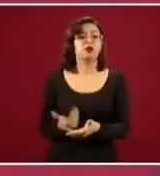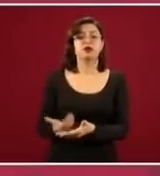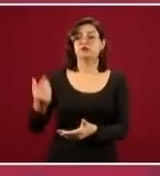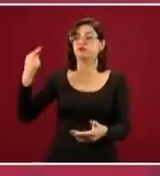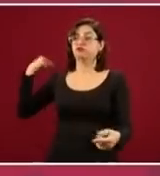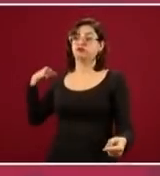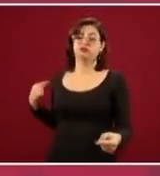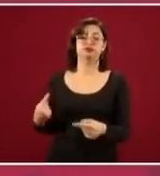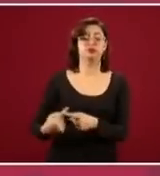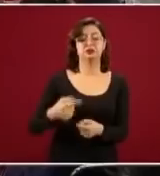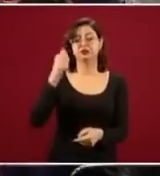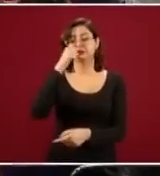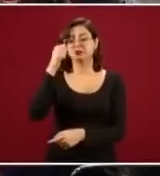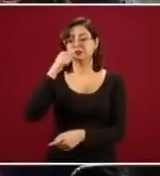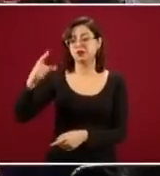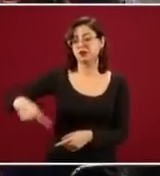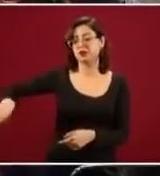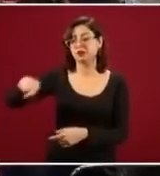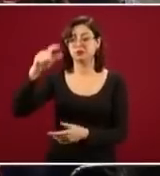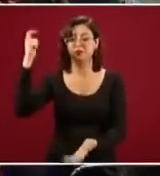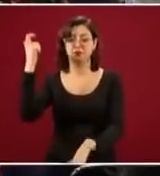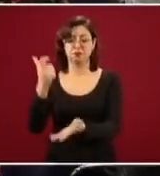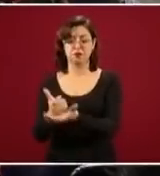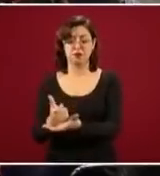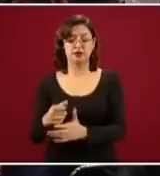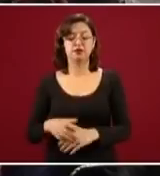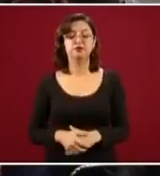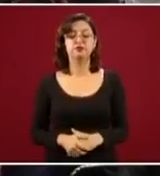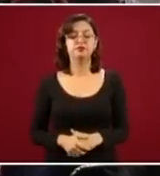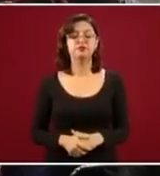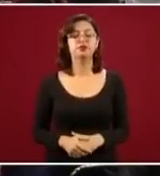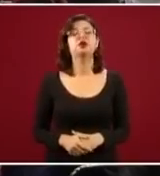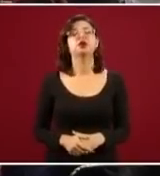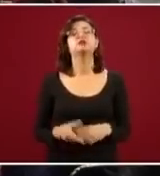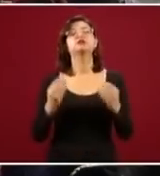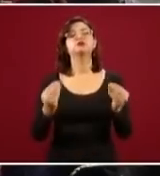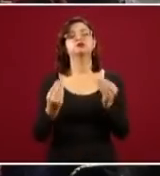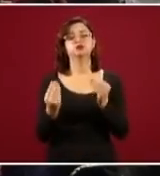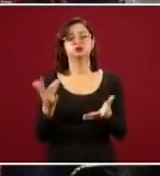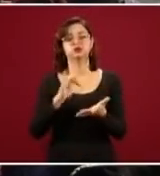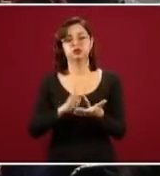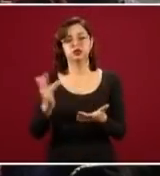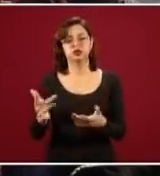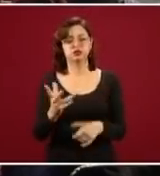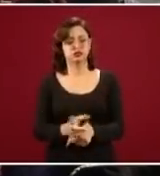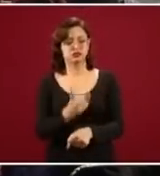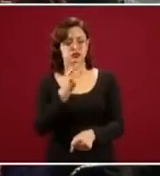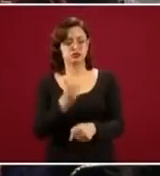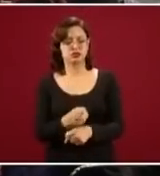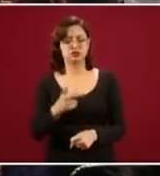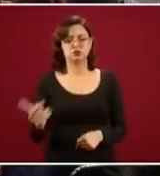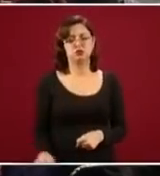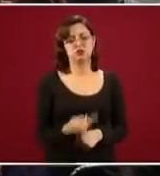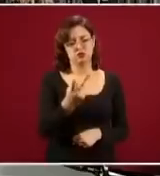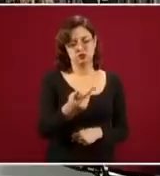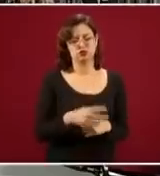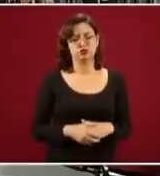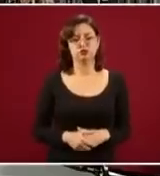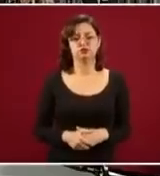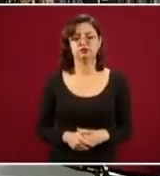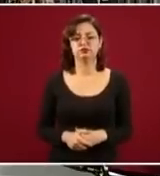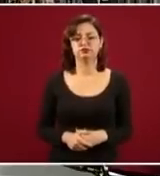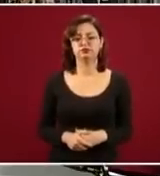los pacientes. Presidente, si me permite, quisiera hacerle otra pregunta, no es del tema, pero quisiera hacerla. Tenemos